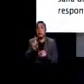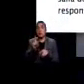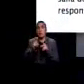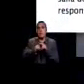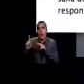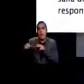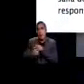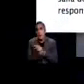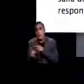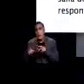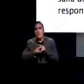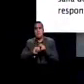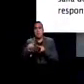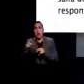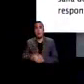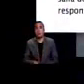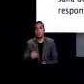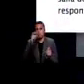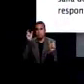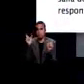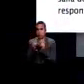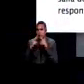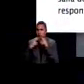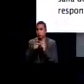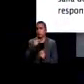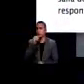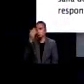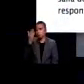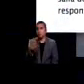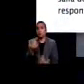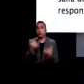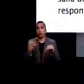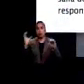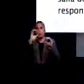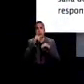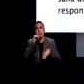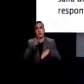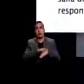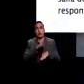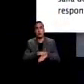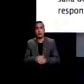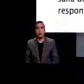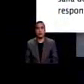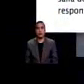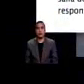esquivar el ataque. La fiscalía investiga el caso y buscan a los responsables.